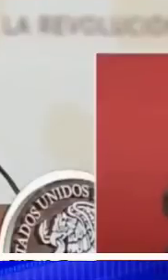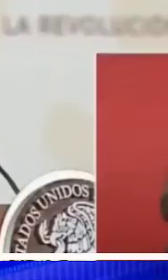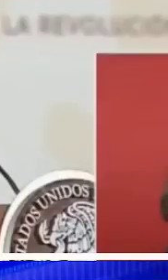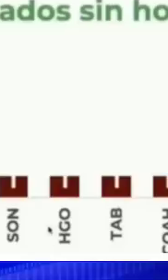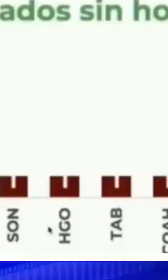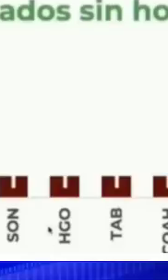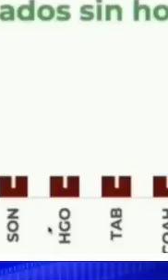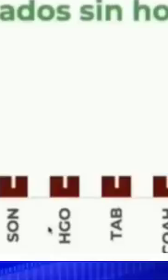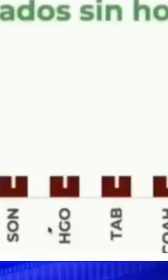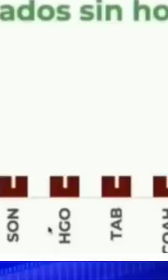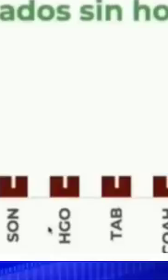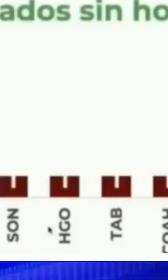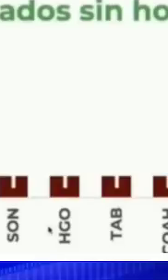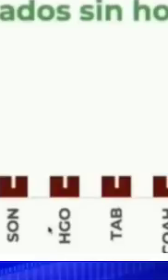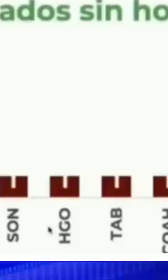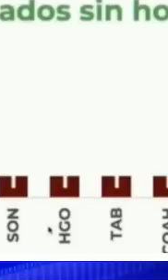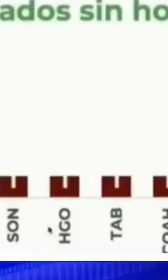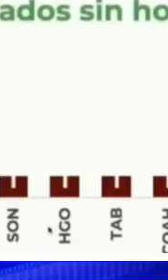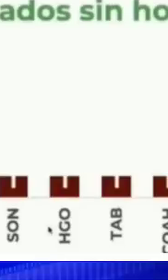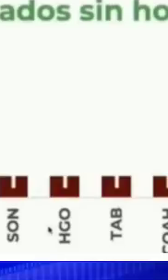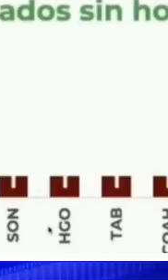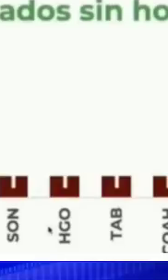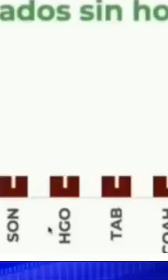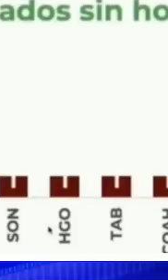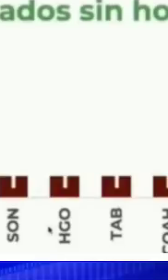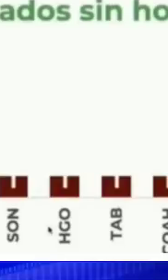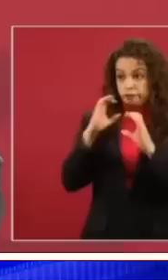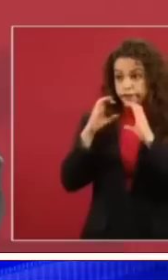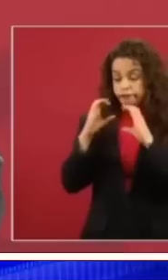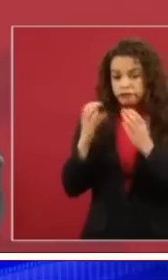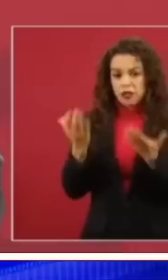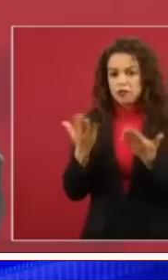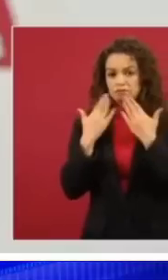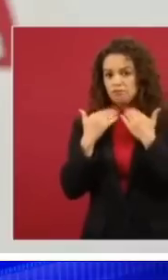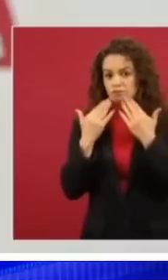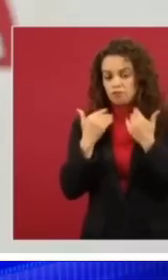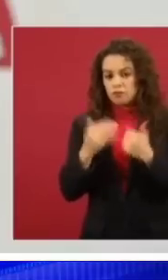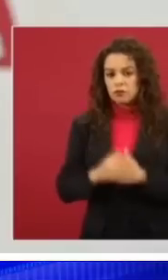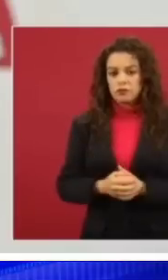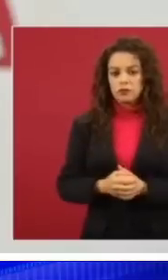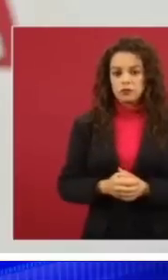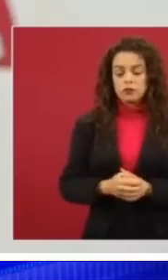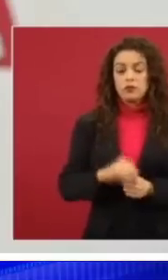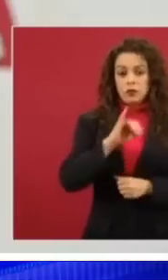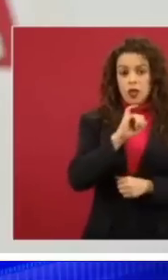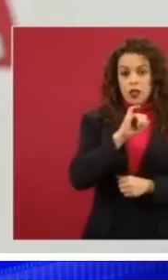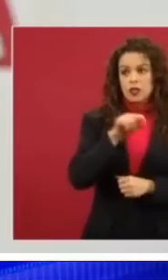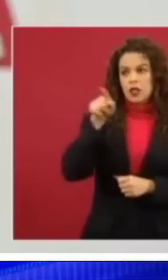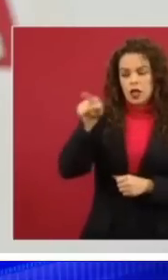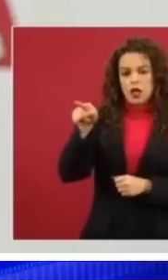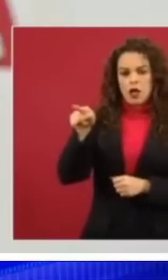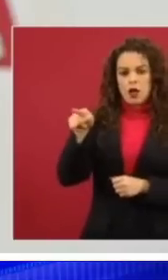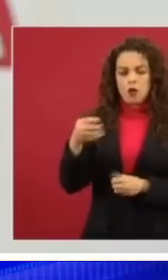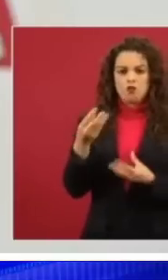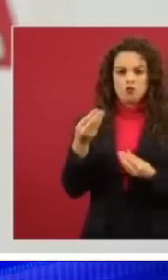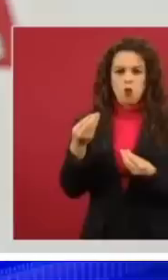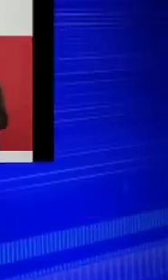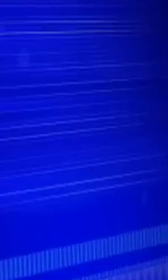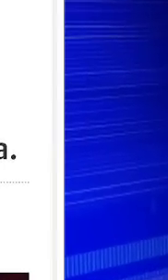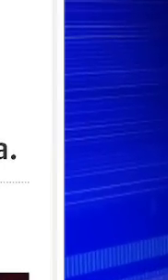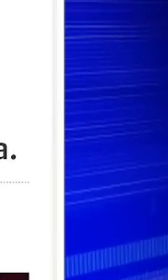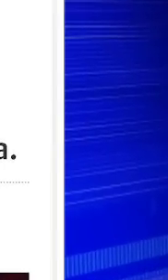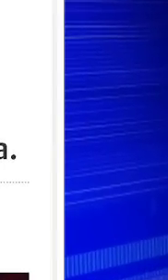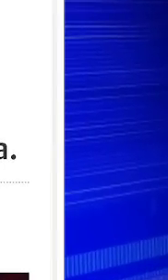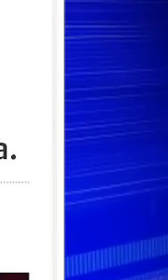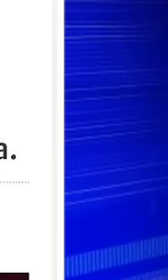en este sentido sobre todo tomando en cuenta que se puso se pusieron en riesgo la vida de varios marinos para hacer esta detención